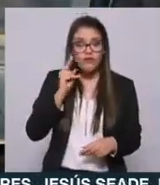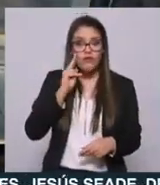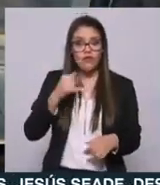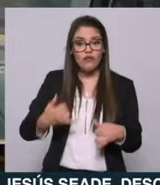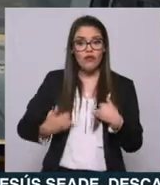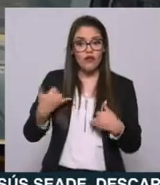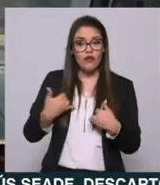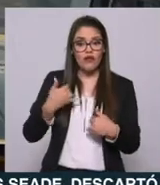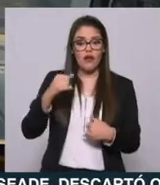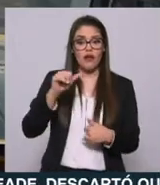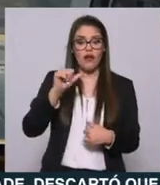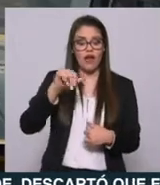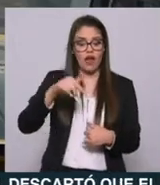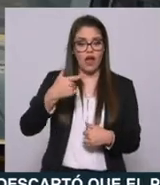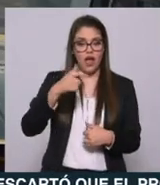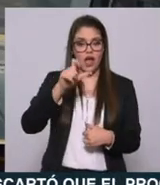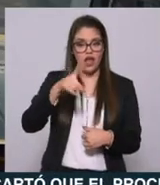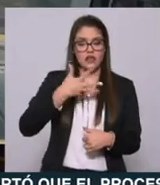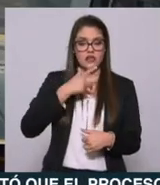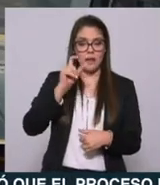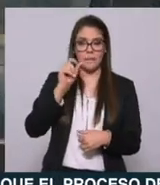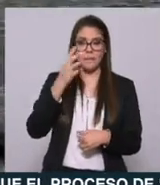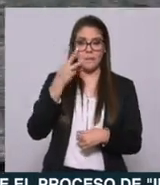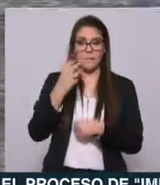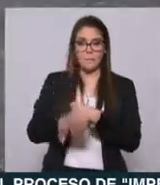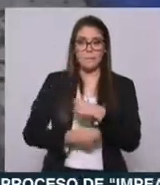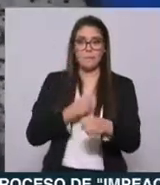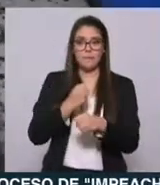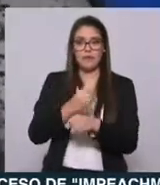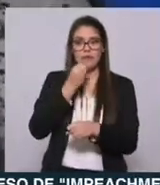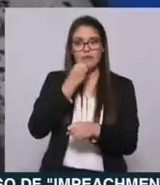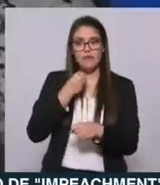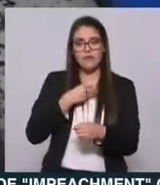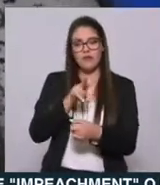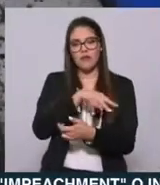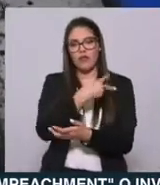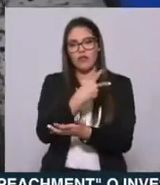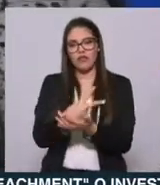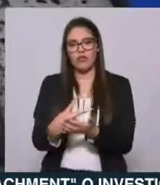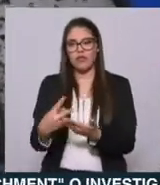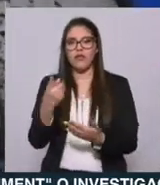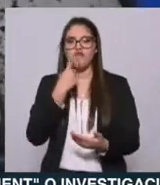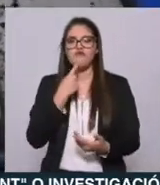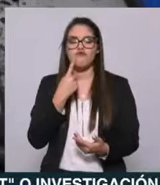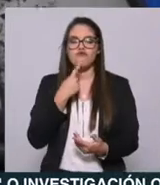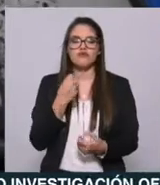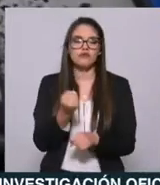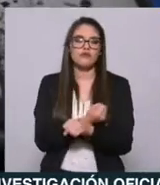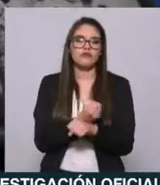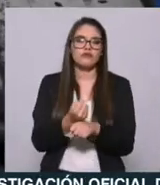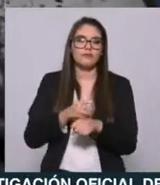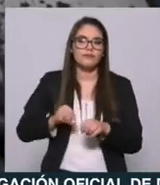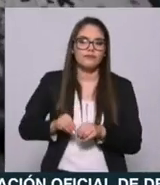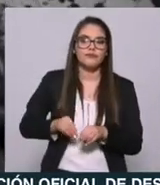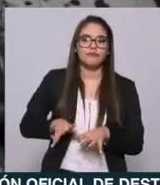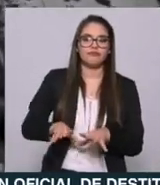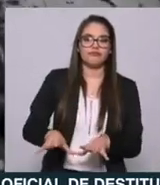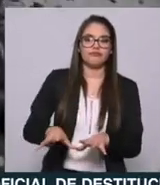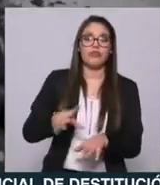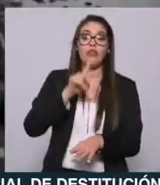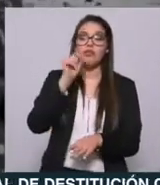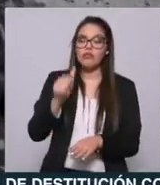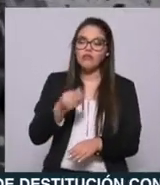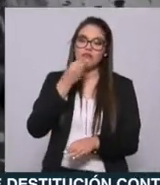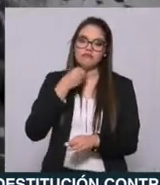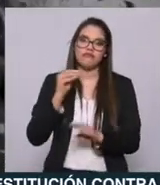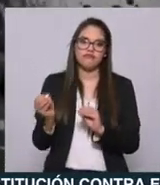Ángel Aparicio Avendaño, de 23 años, terminó tendido en un charco rojo en el suelo de la farmacia, hasta que fue trasladado a un